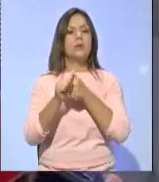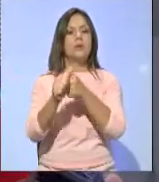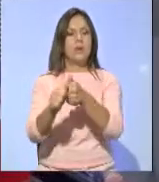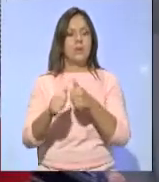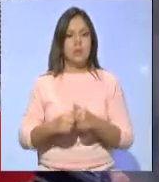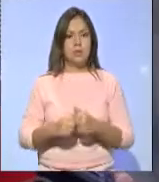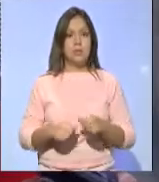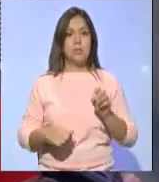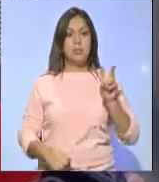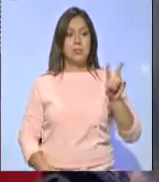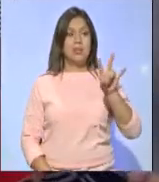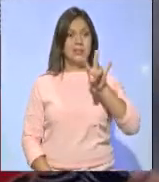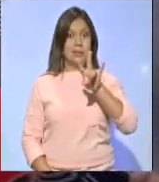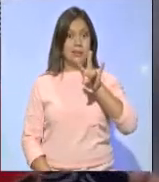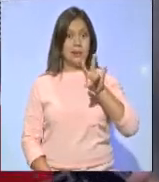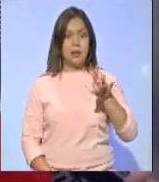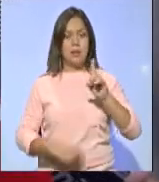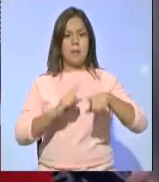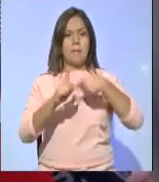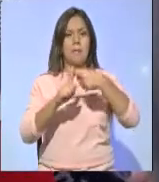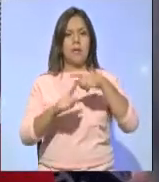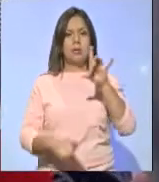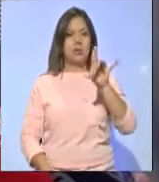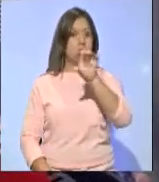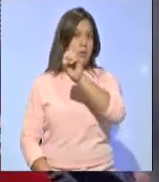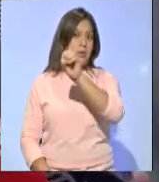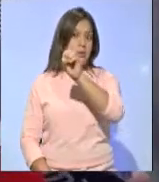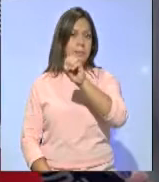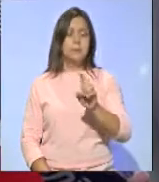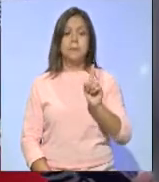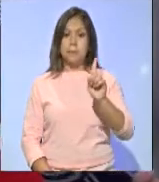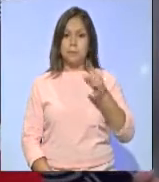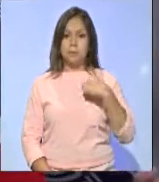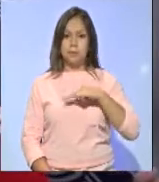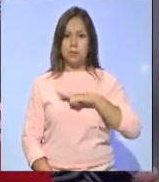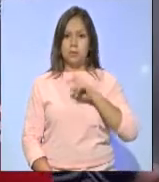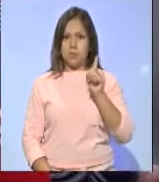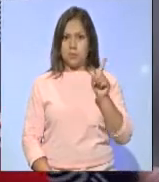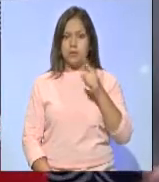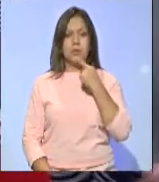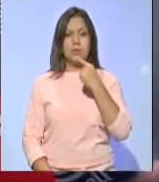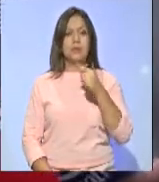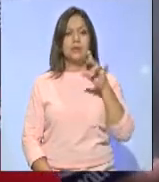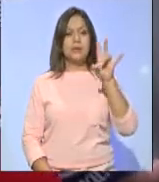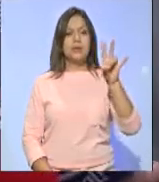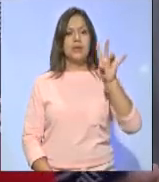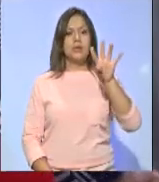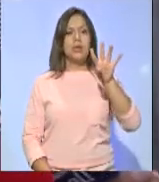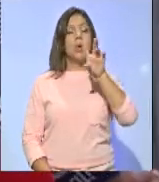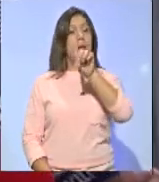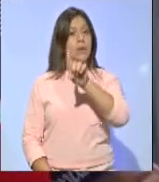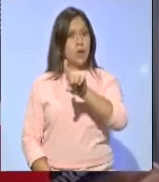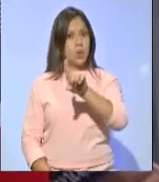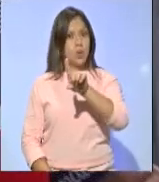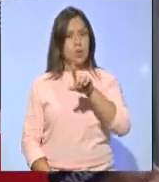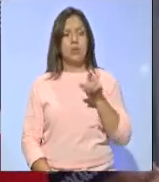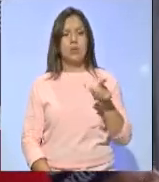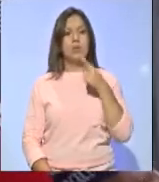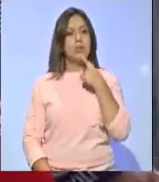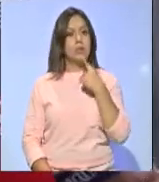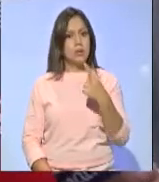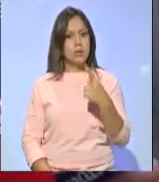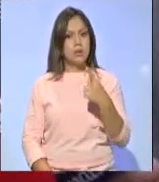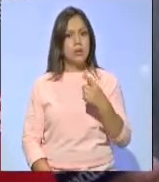Serían de los 27 casos más los 80, pero tenemos el reporte de 741 casos que